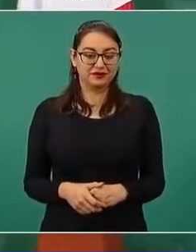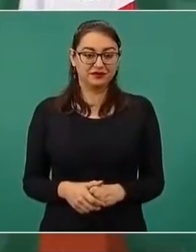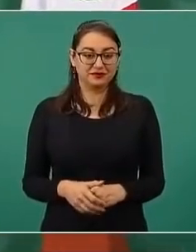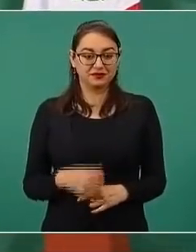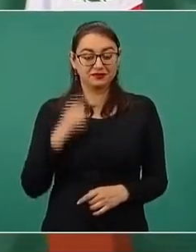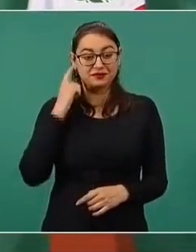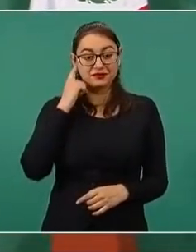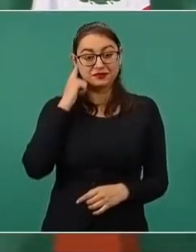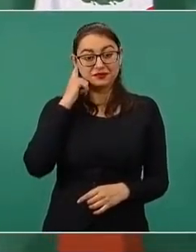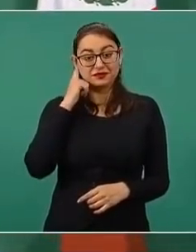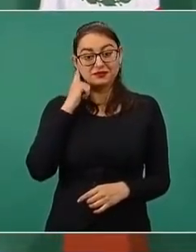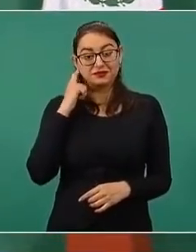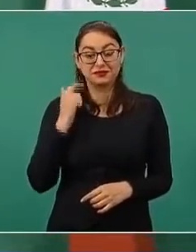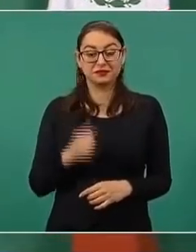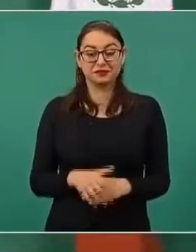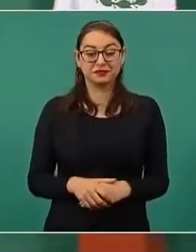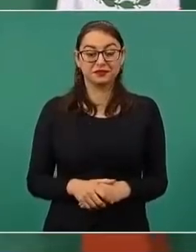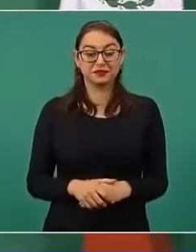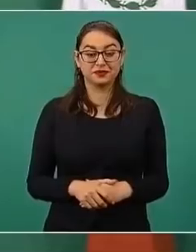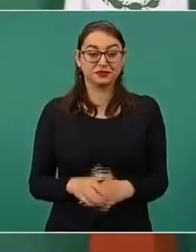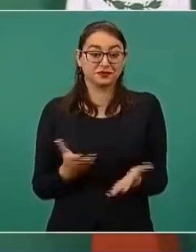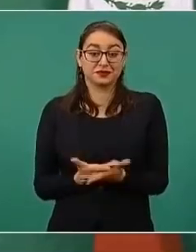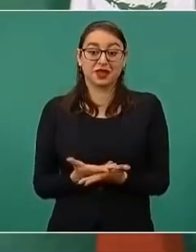no hay